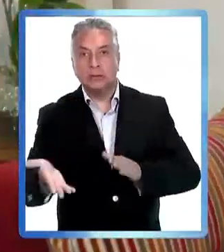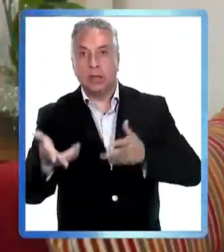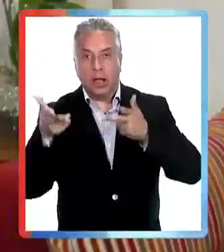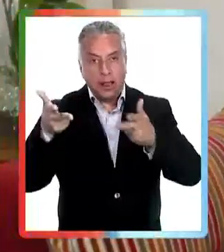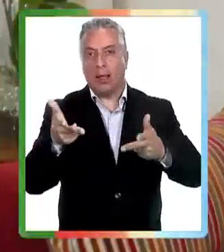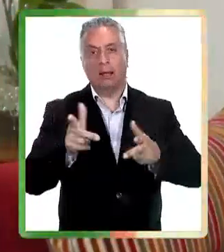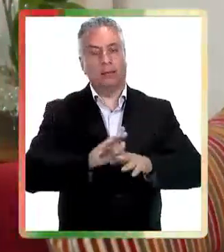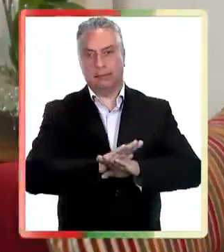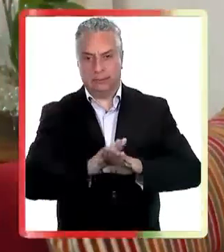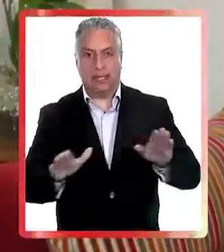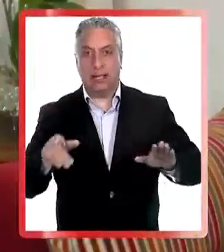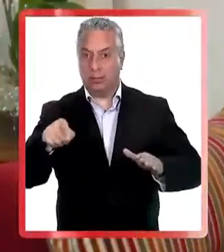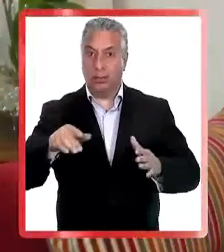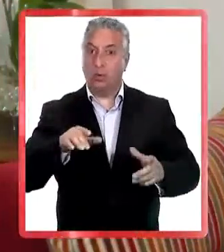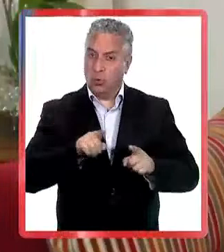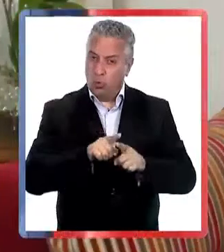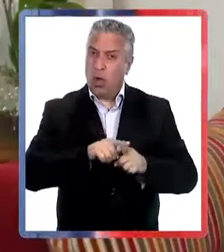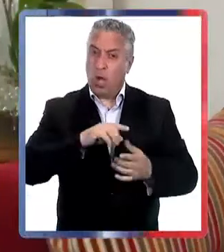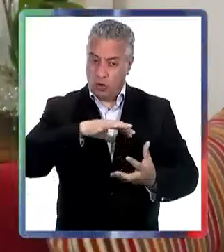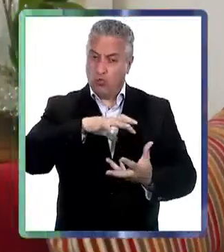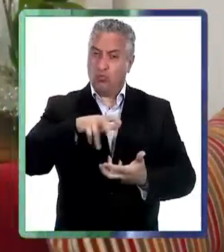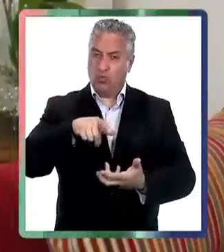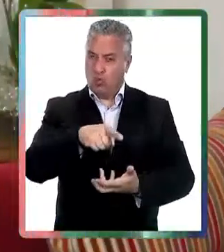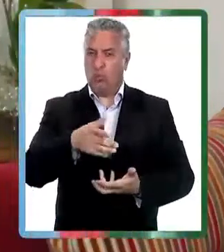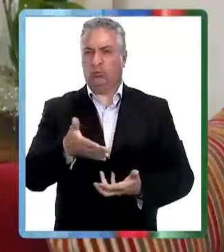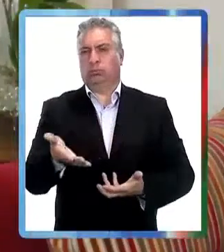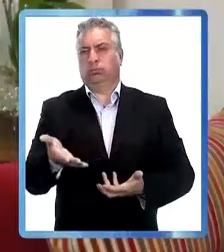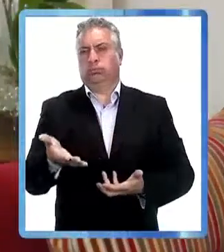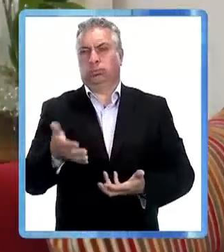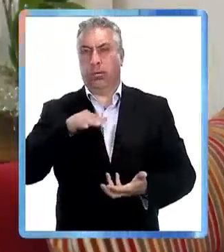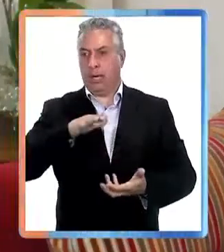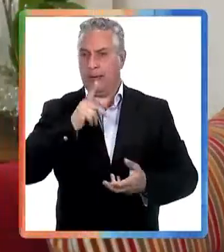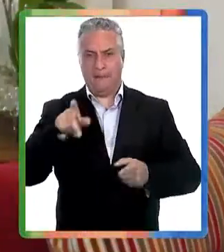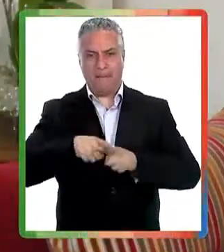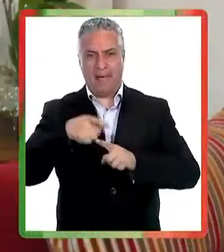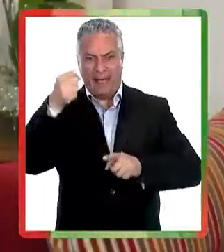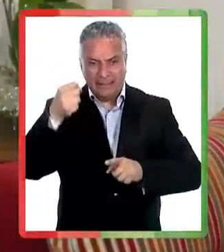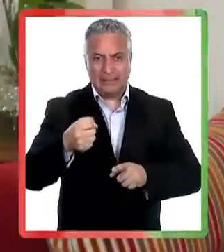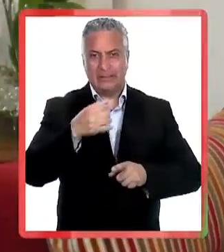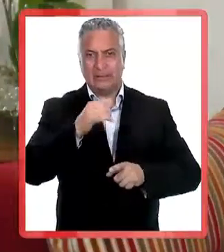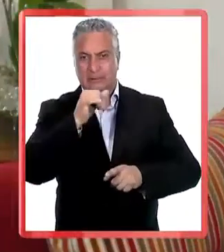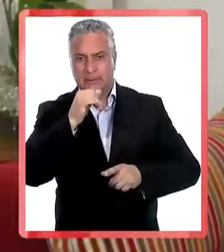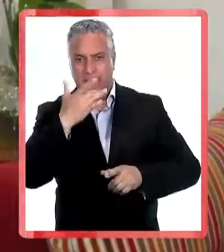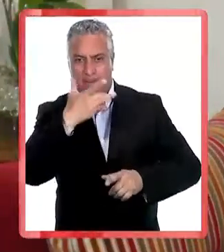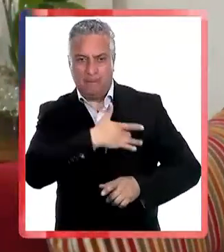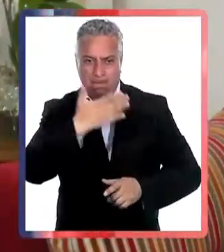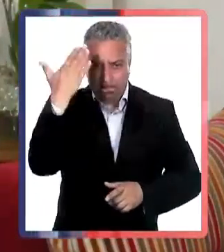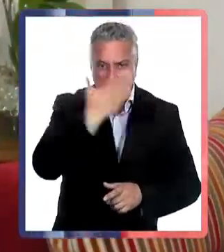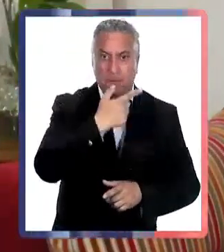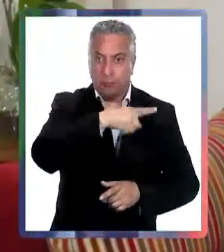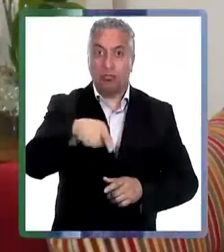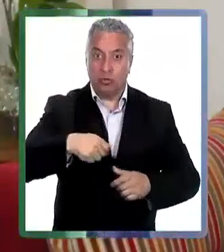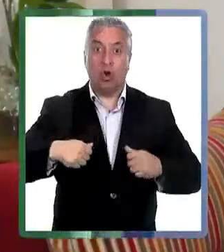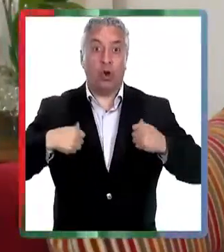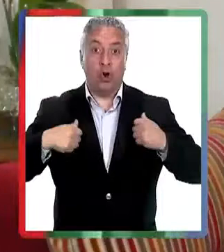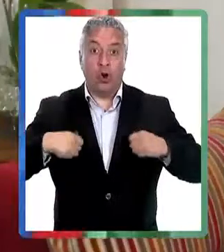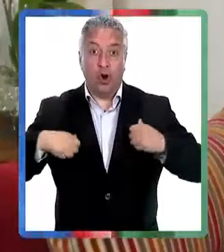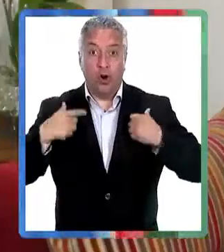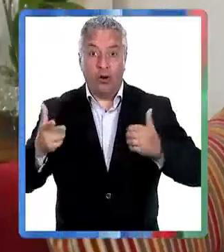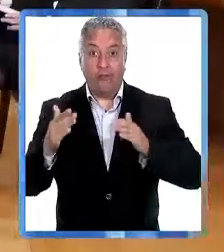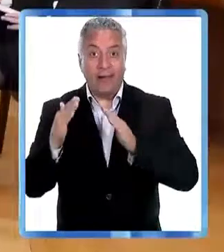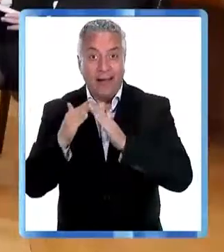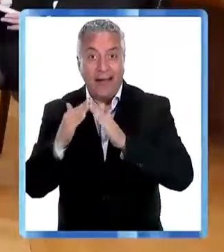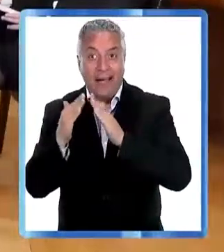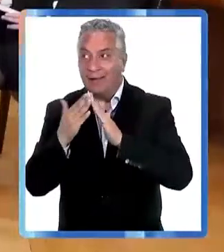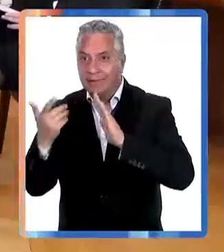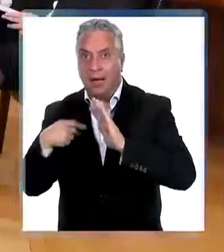en este mundo tan horroroso, porque estar adentro del mundo de la criminalidad para un joven que viene